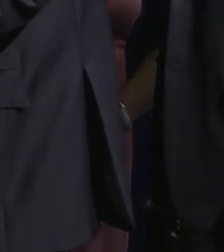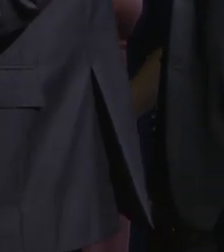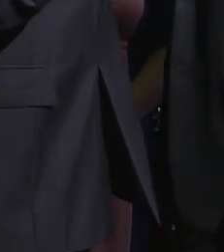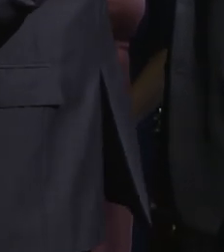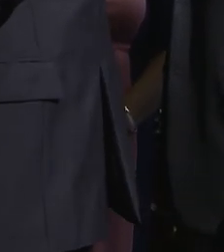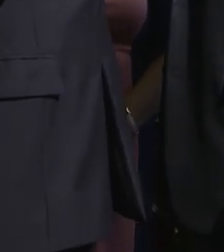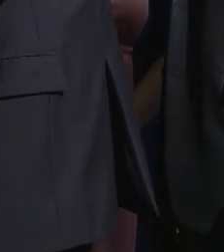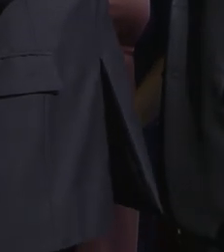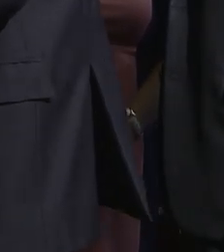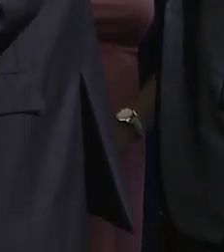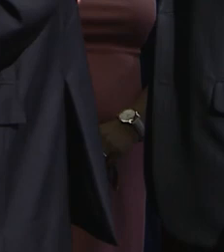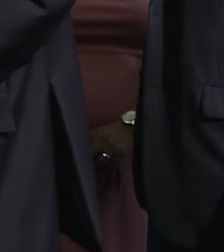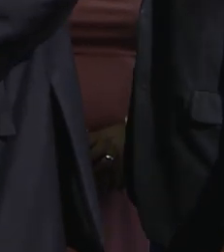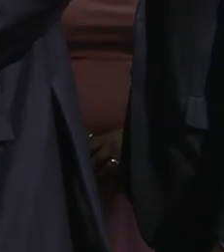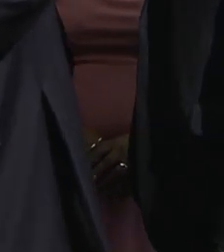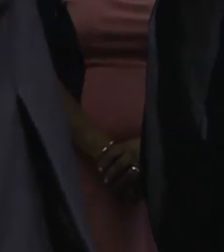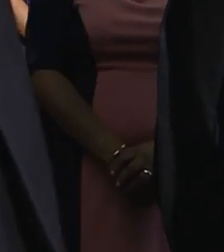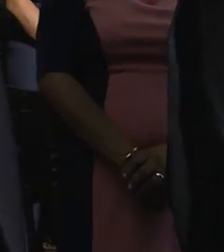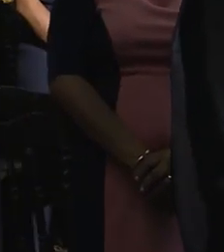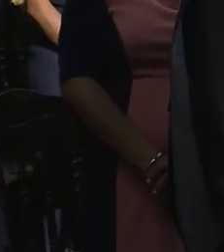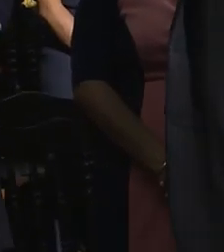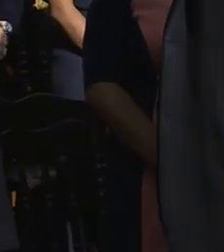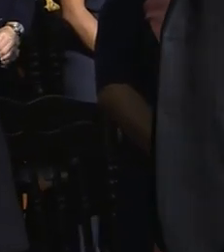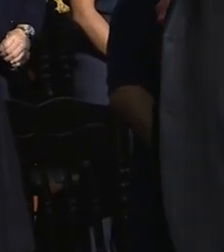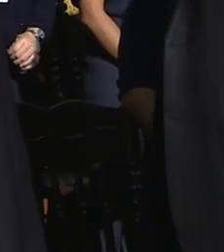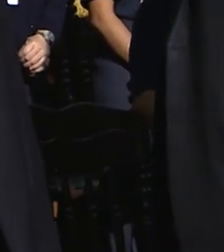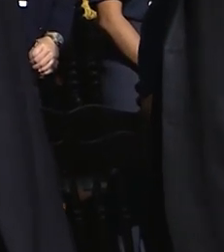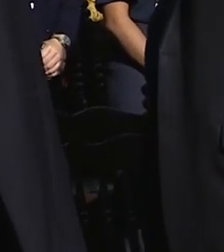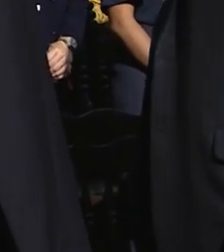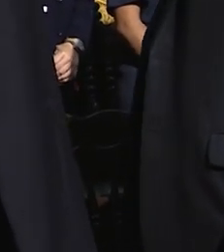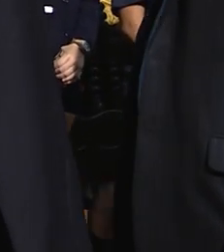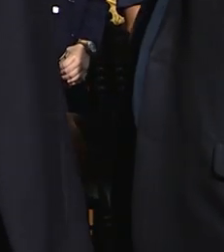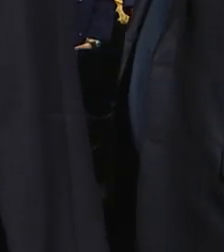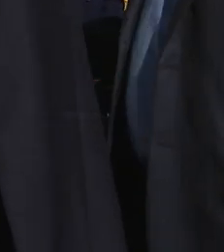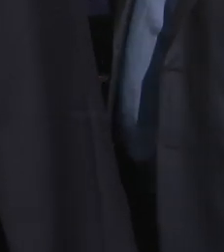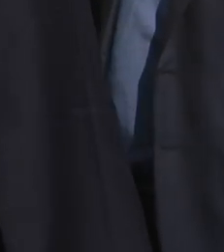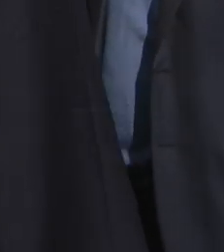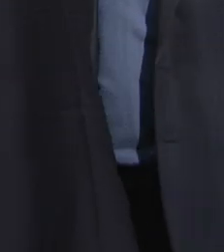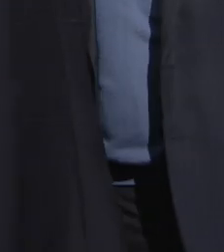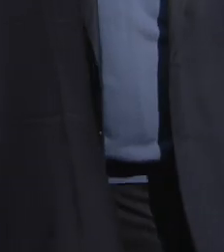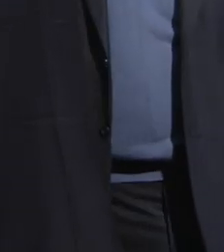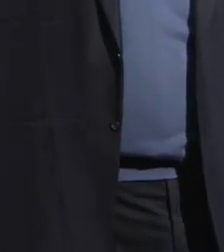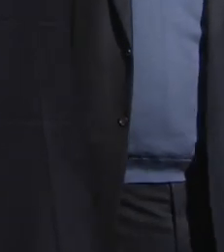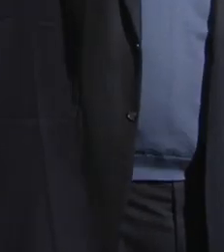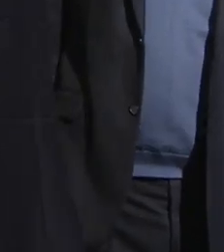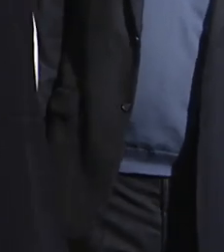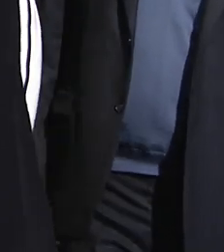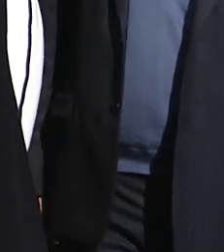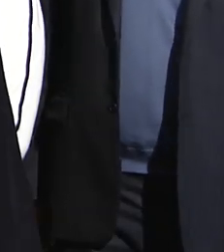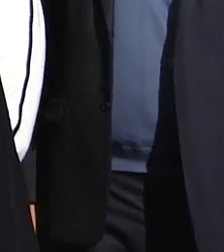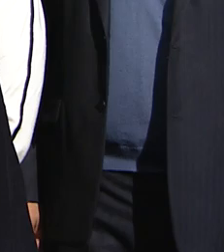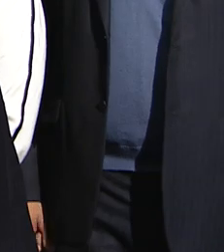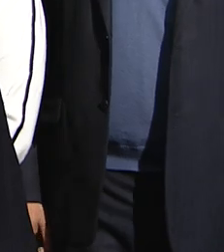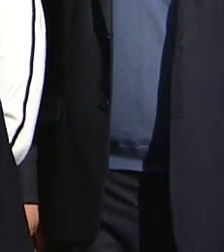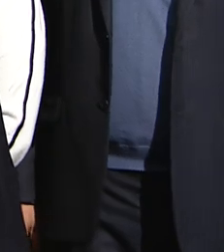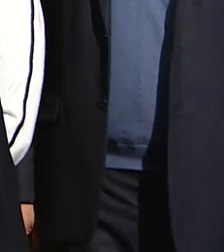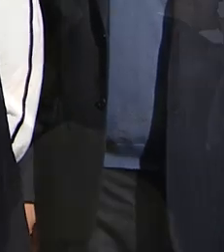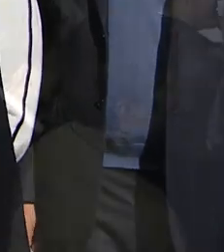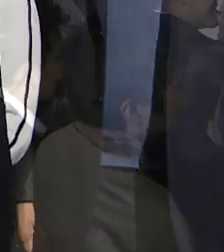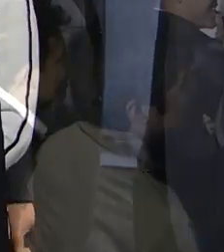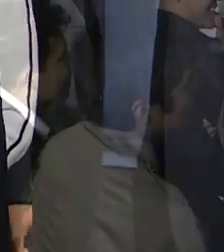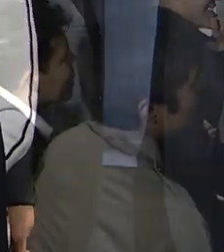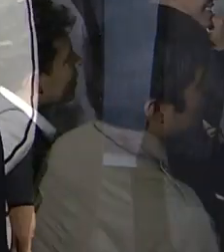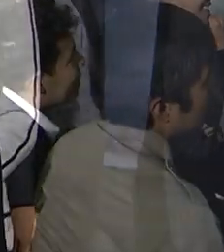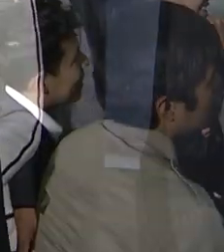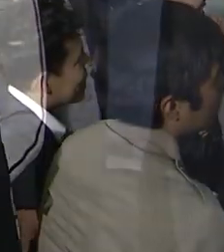de derecho de por supuesto en esta ceremonia en donde se da la bienvenida a los estudiantes no pueden faltar ellos los alumnos representantes de la